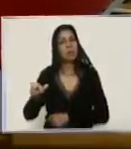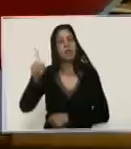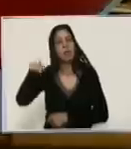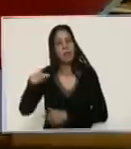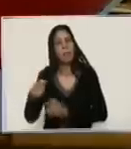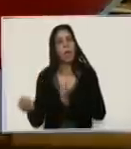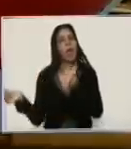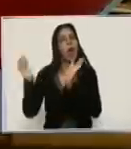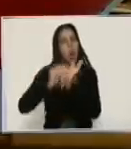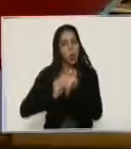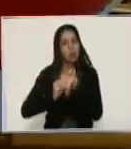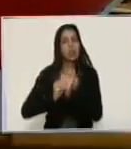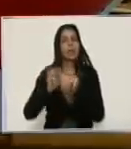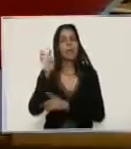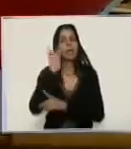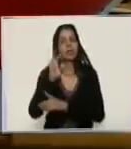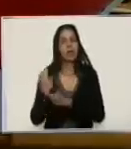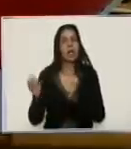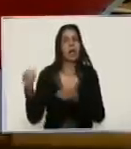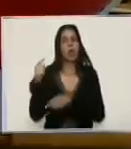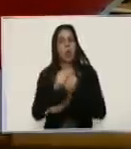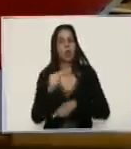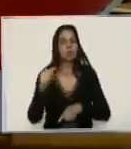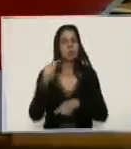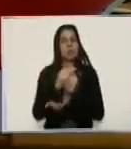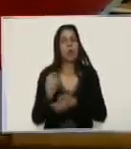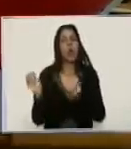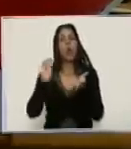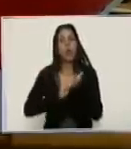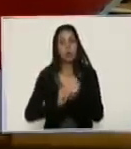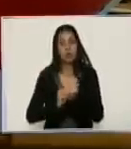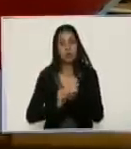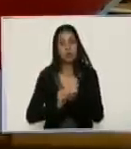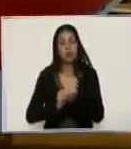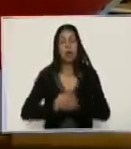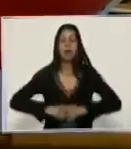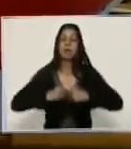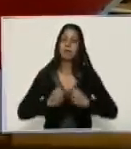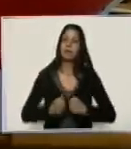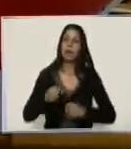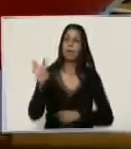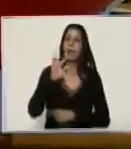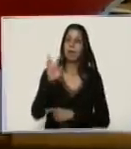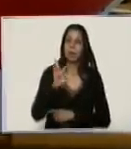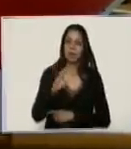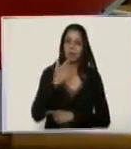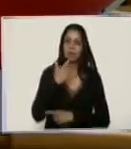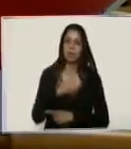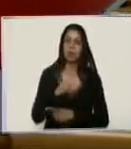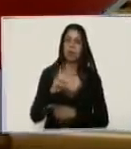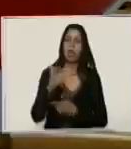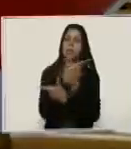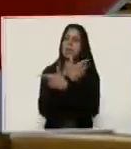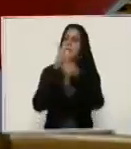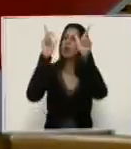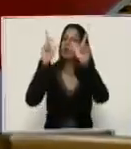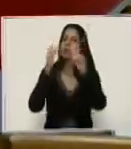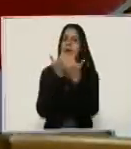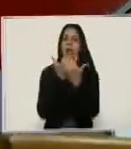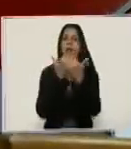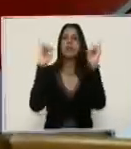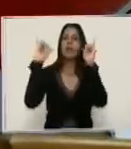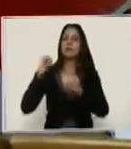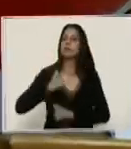nueva agresión contra el país ante una nueva firme determinación de sostener las banderas de la libertad, la